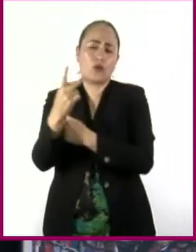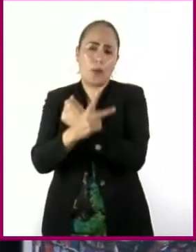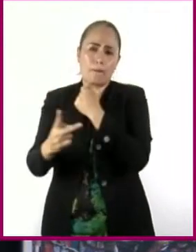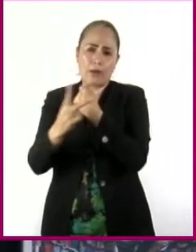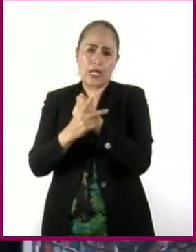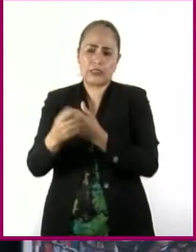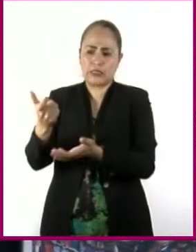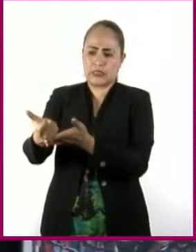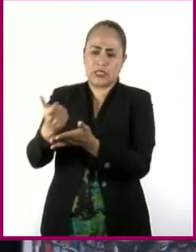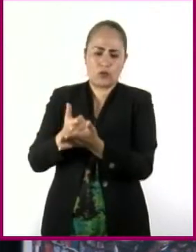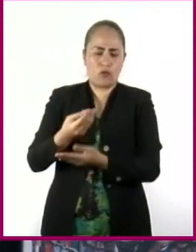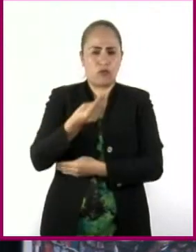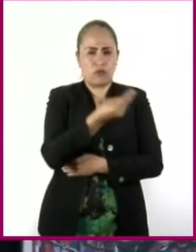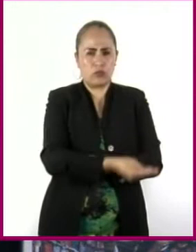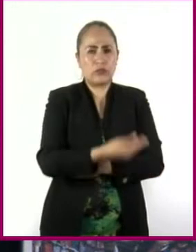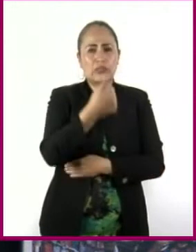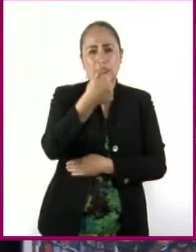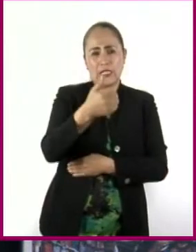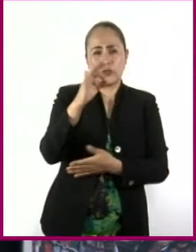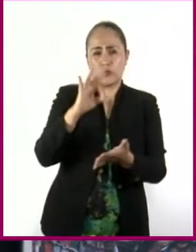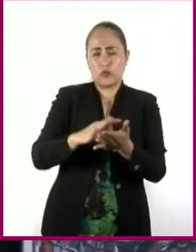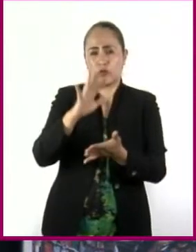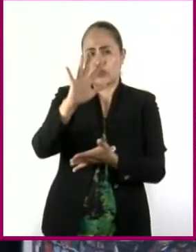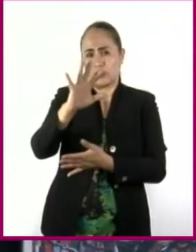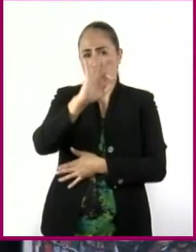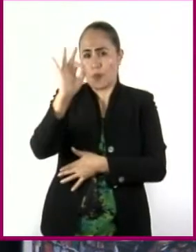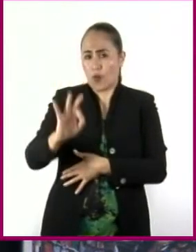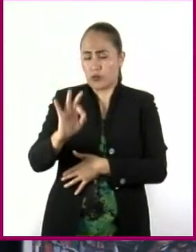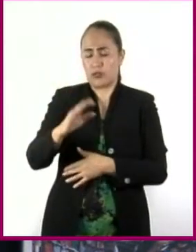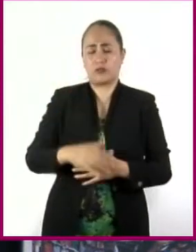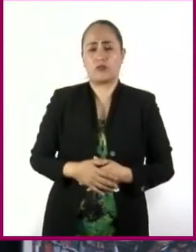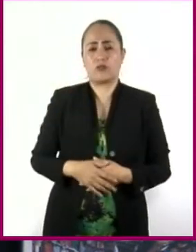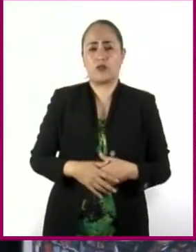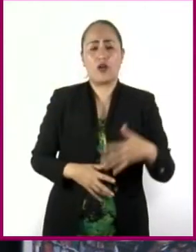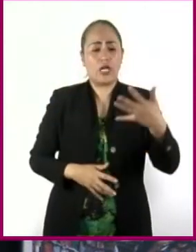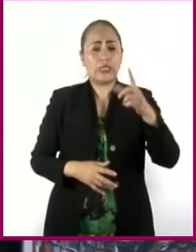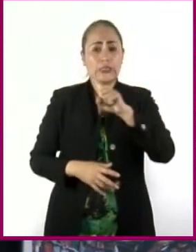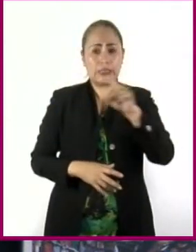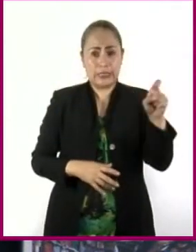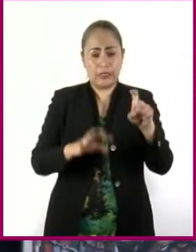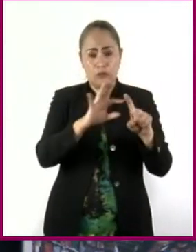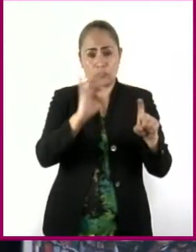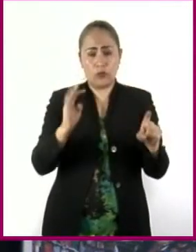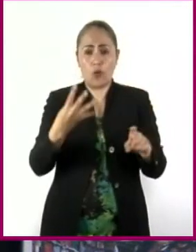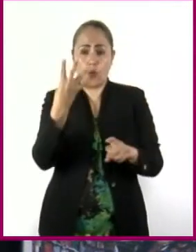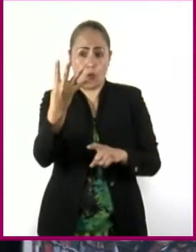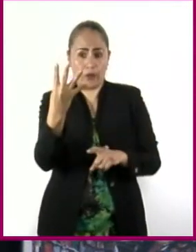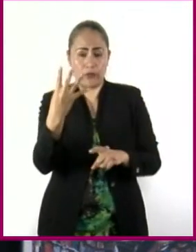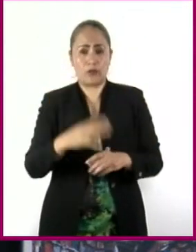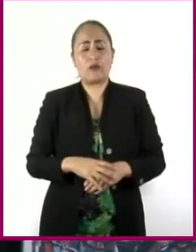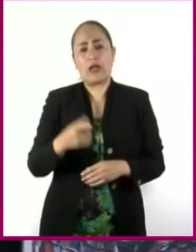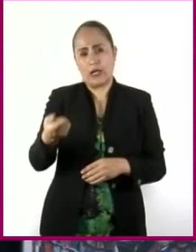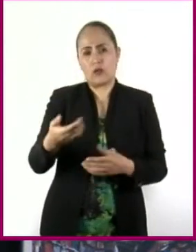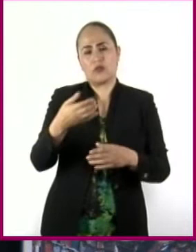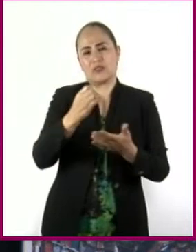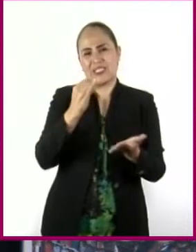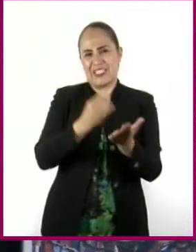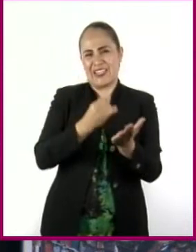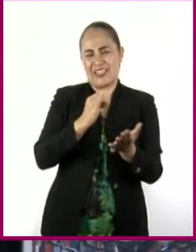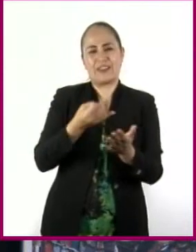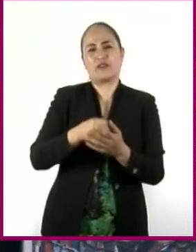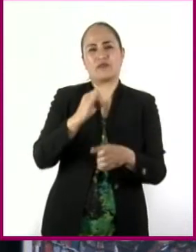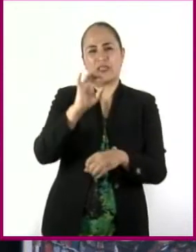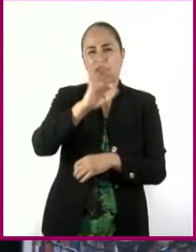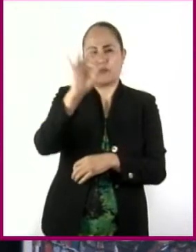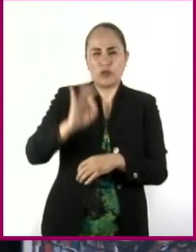del 6.5%. Finalmente, 4 de cada 100 obtienen ingresos por intereses bancarios, rentas